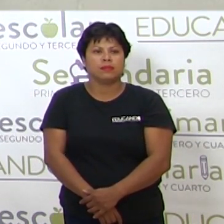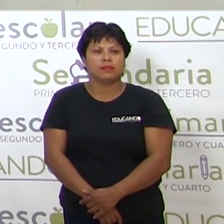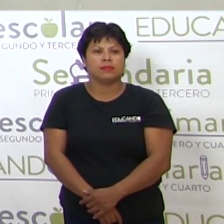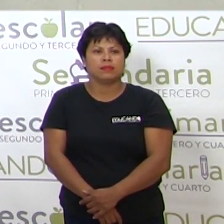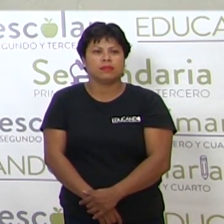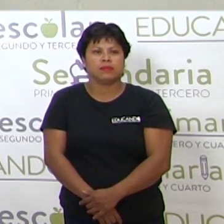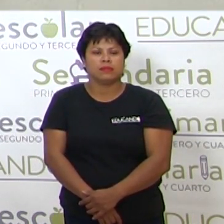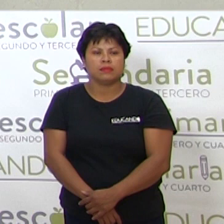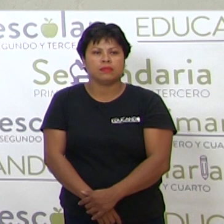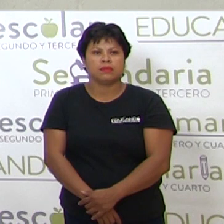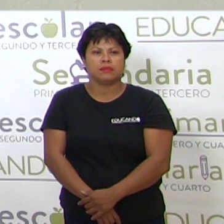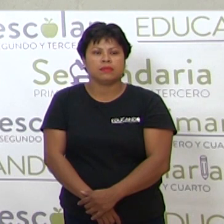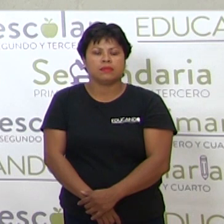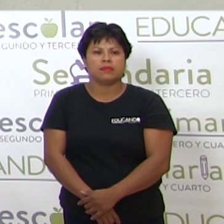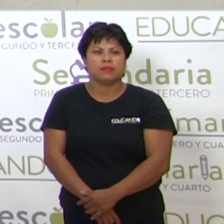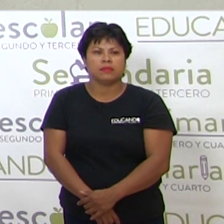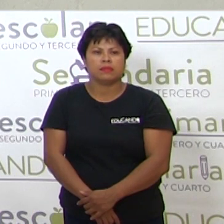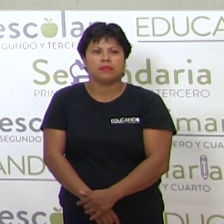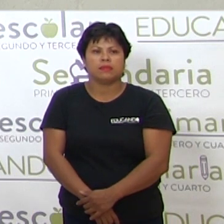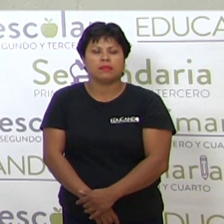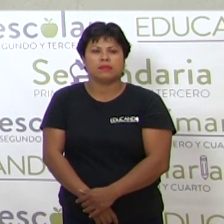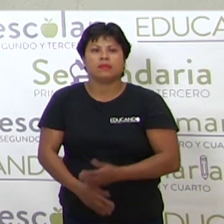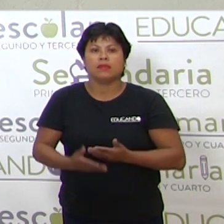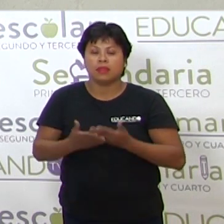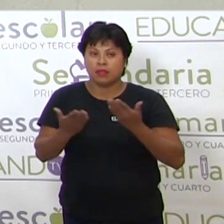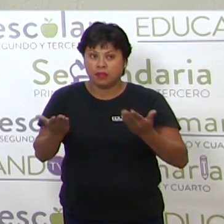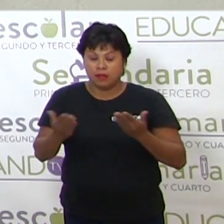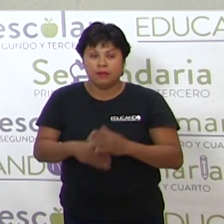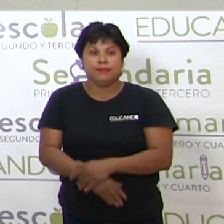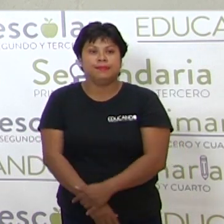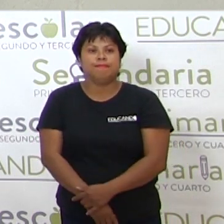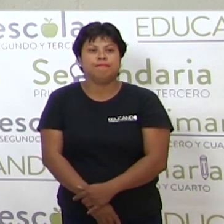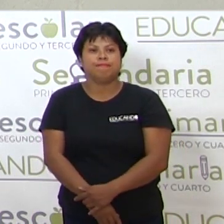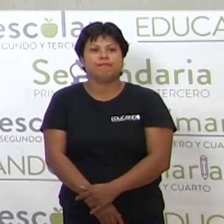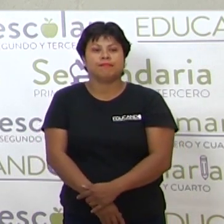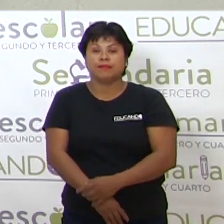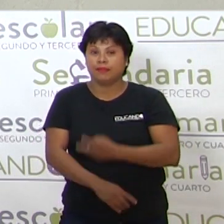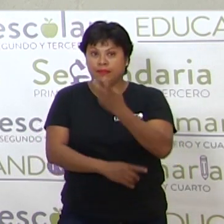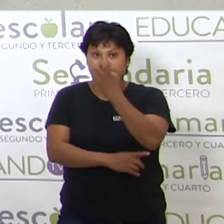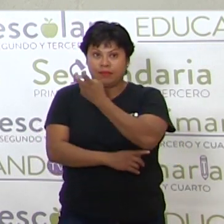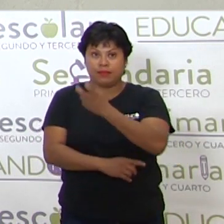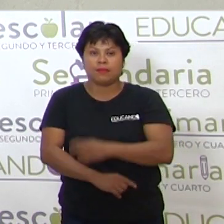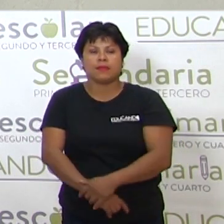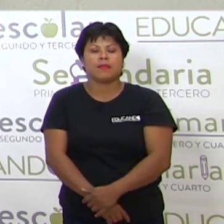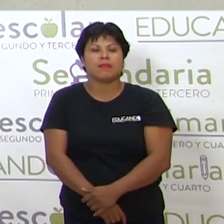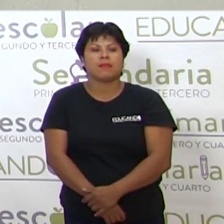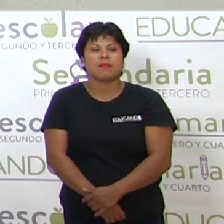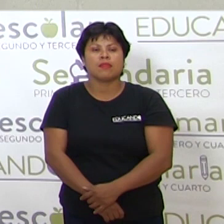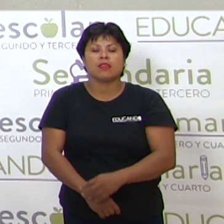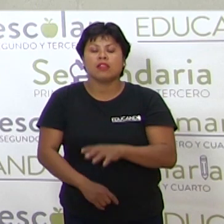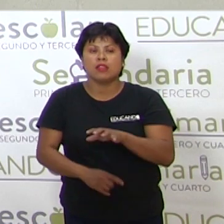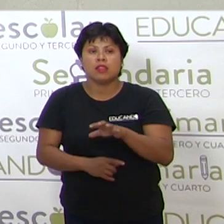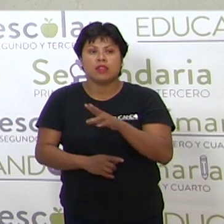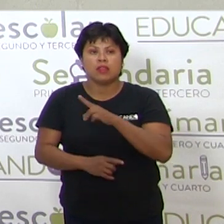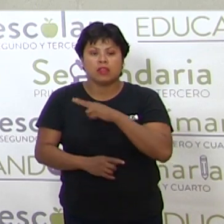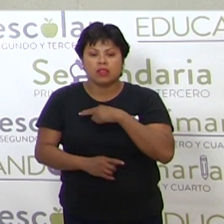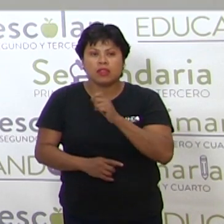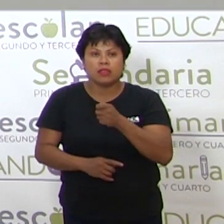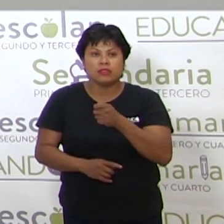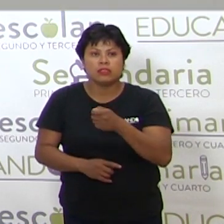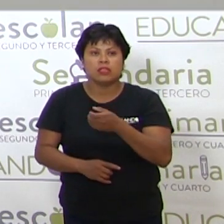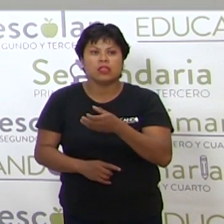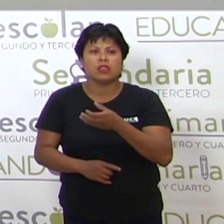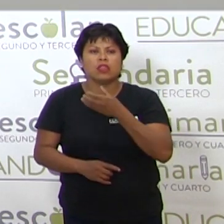e ahora aquí tomar verdad